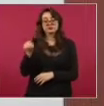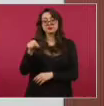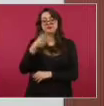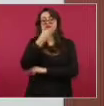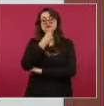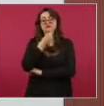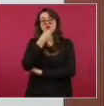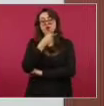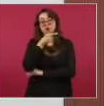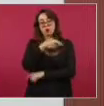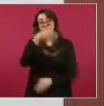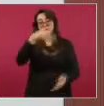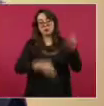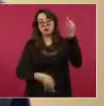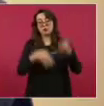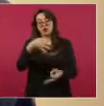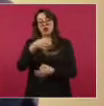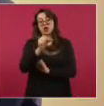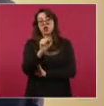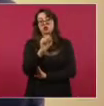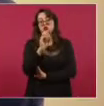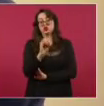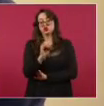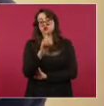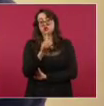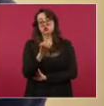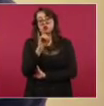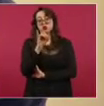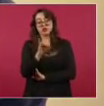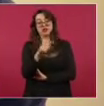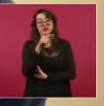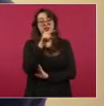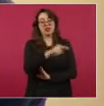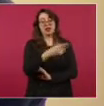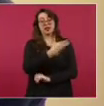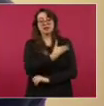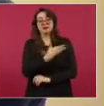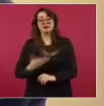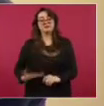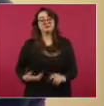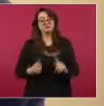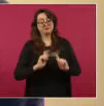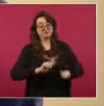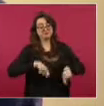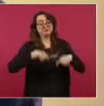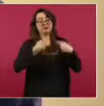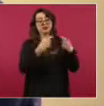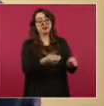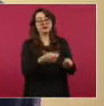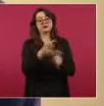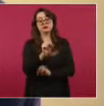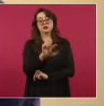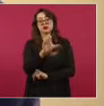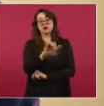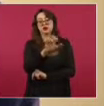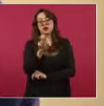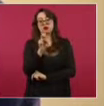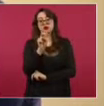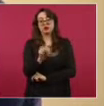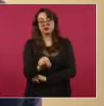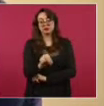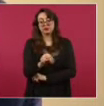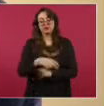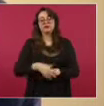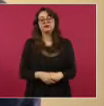Corte de Justicia. Según el periodista italiano Carlo de